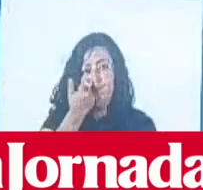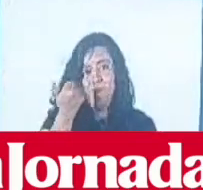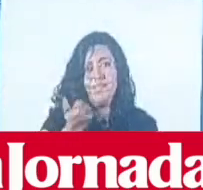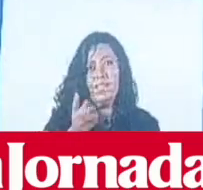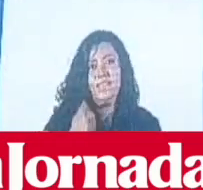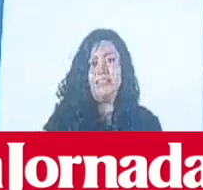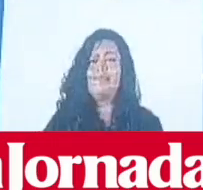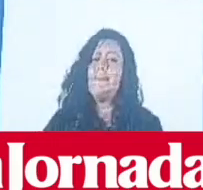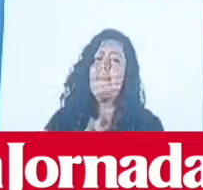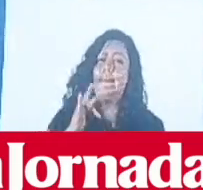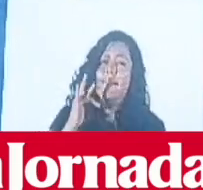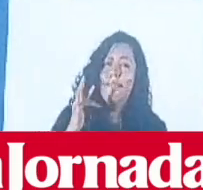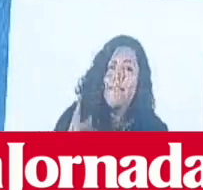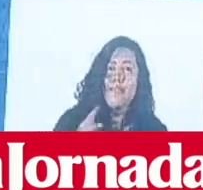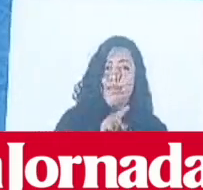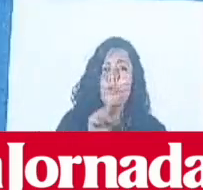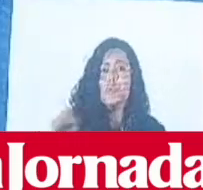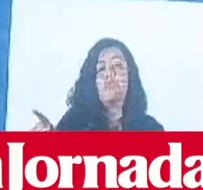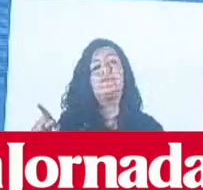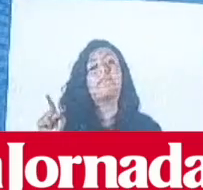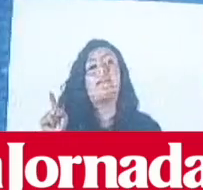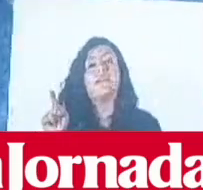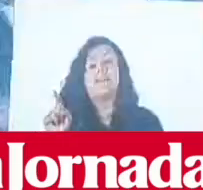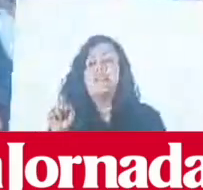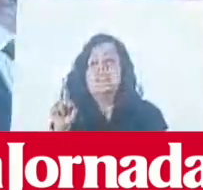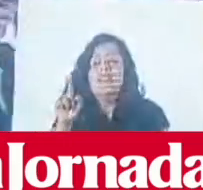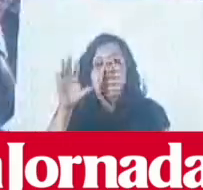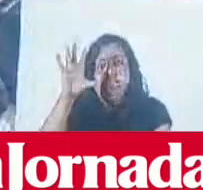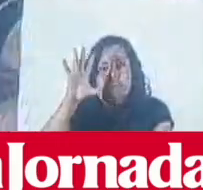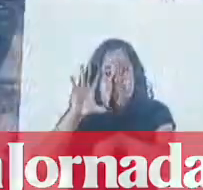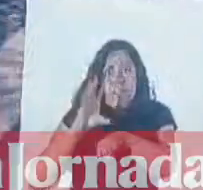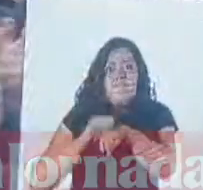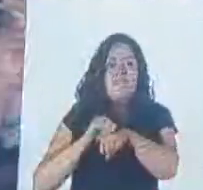a esos jóvenes cambiar su vida y su destino.